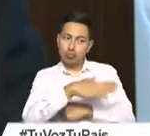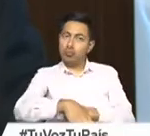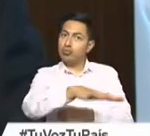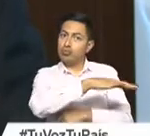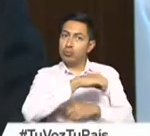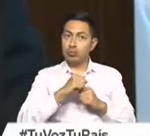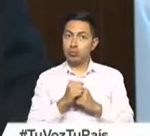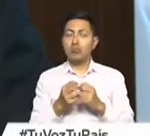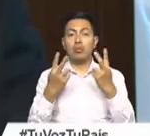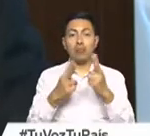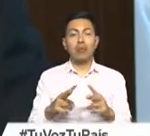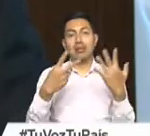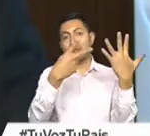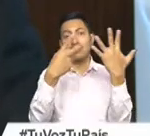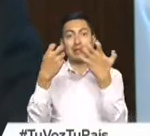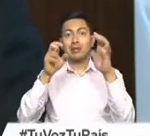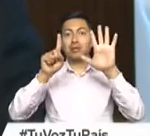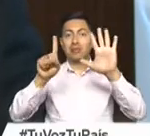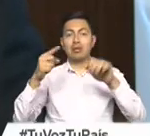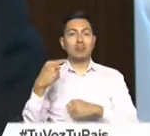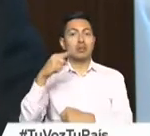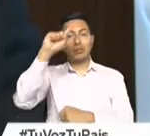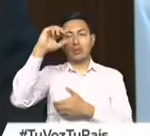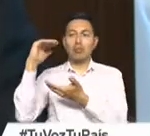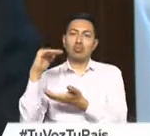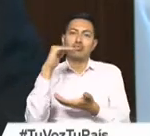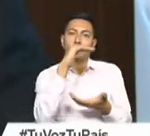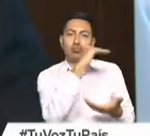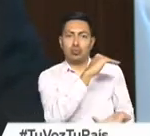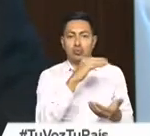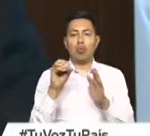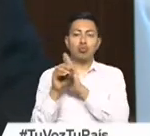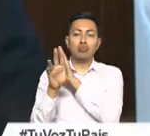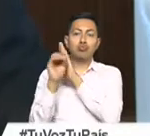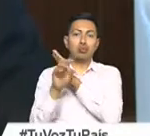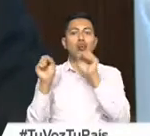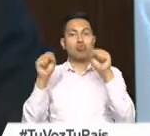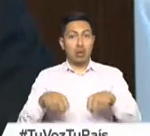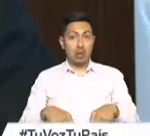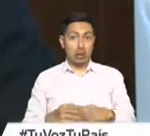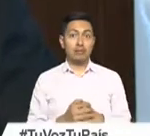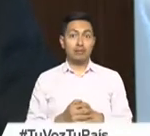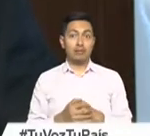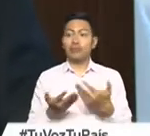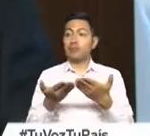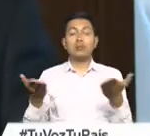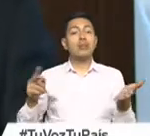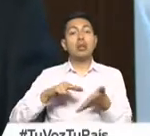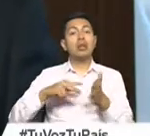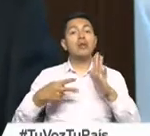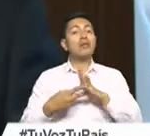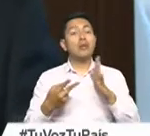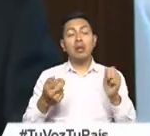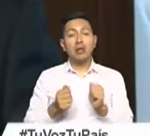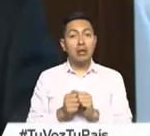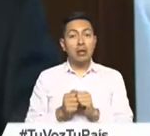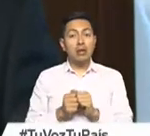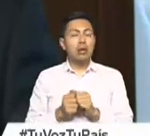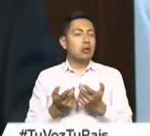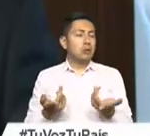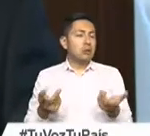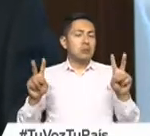tenemos 706 millones de barriles de reservas posibles, que es lo que se llama en el argot